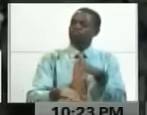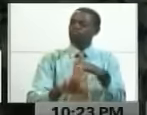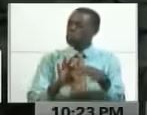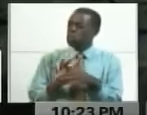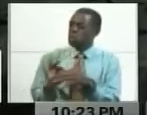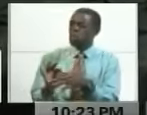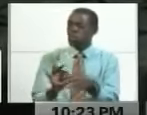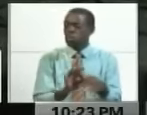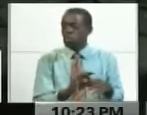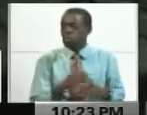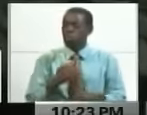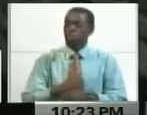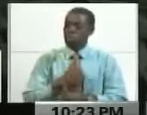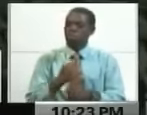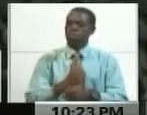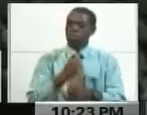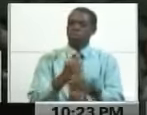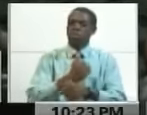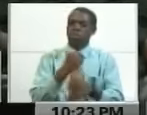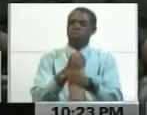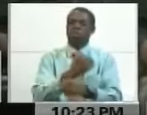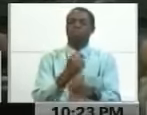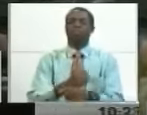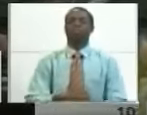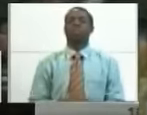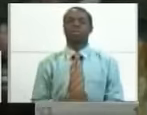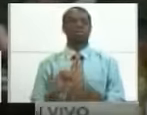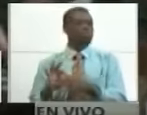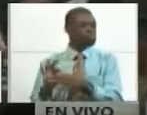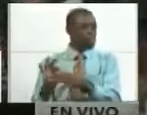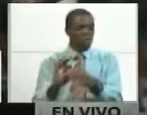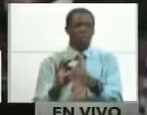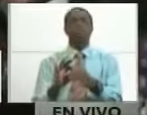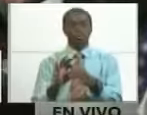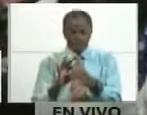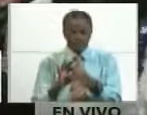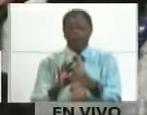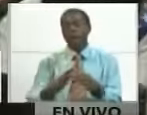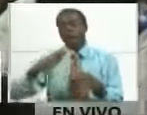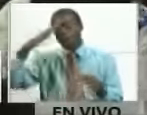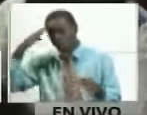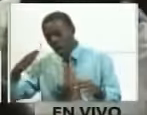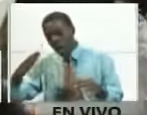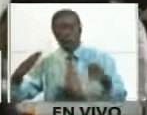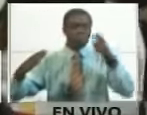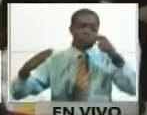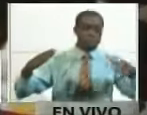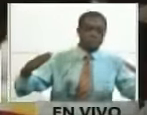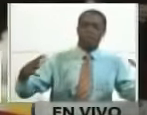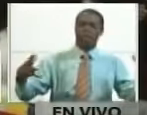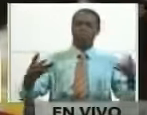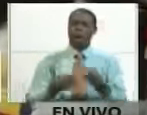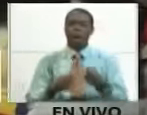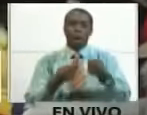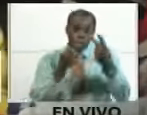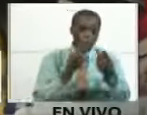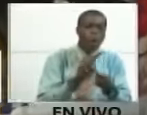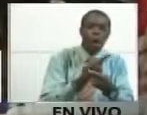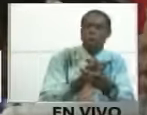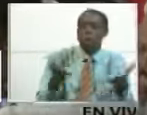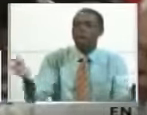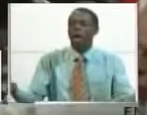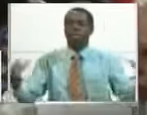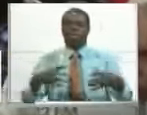unidos, con mucho amor y unión cívico-militar, unión popular, unión